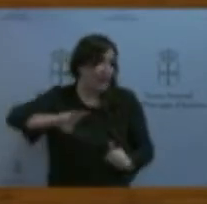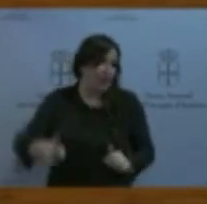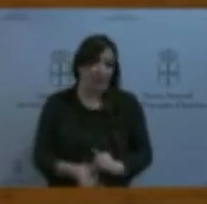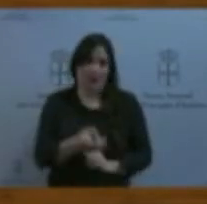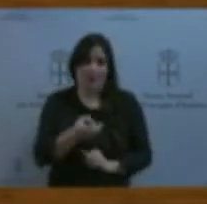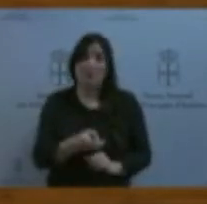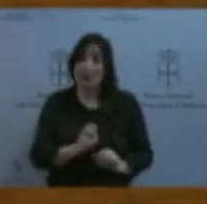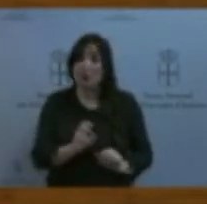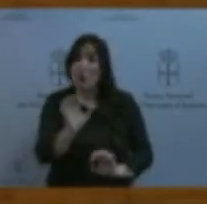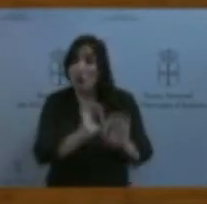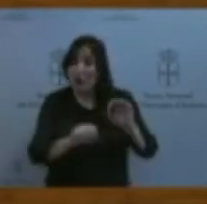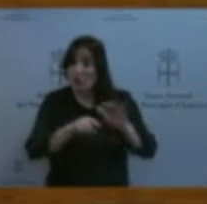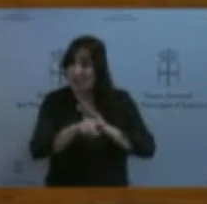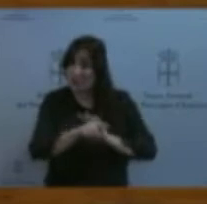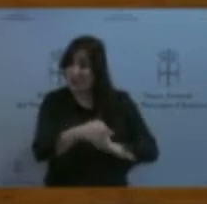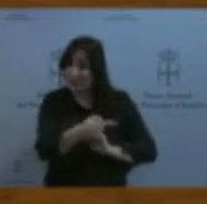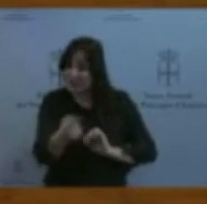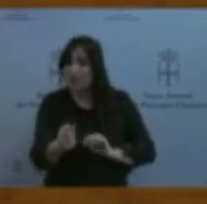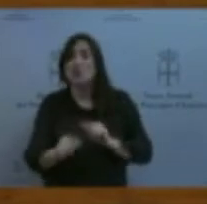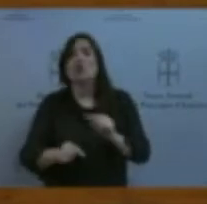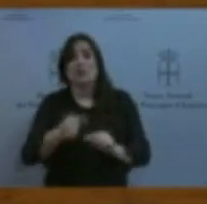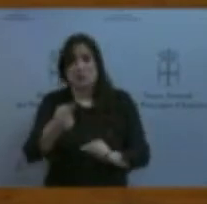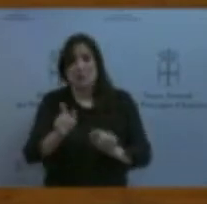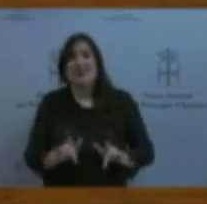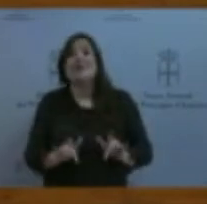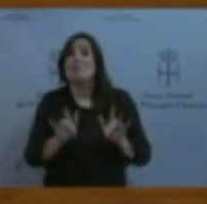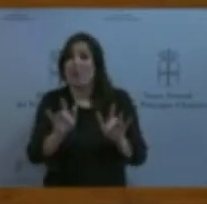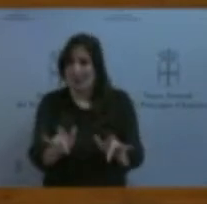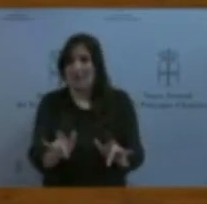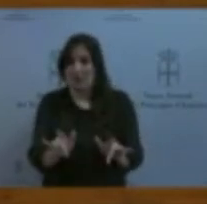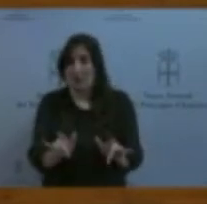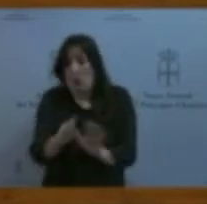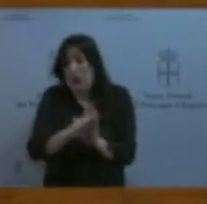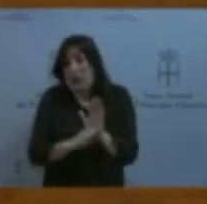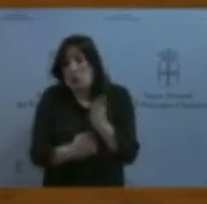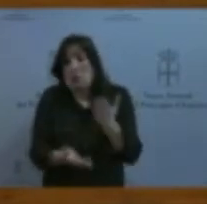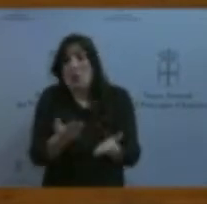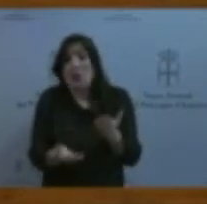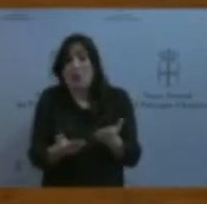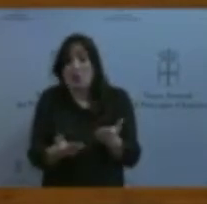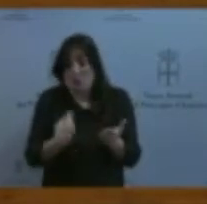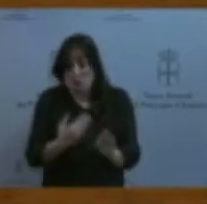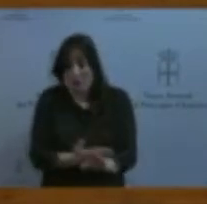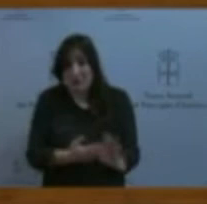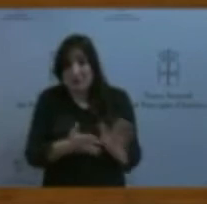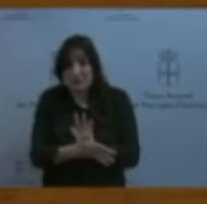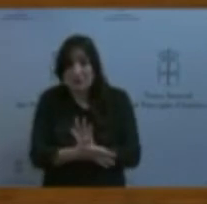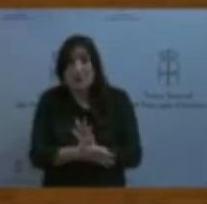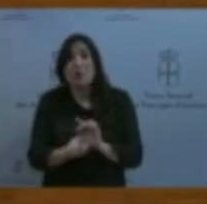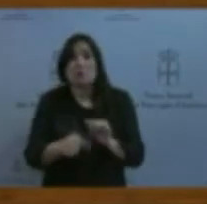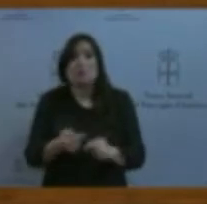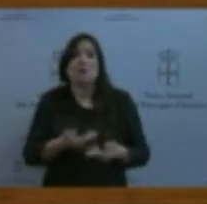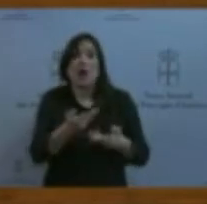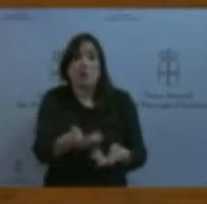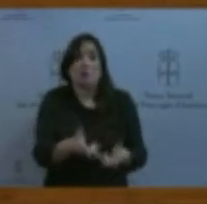después implementan, con los criterios de valoración señalados, esas ayudas. En cuanto a las cuestiones